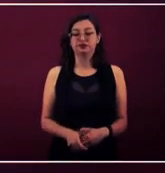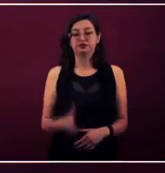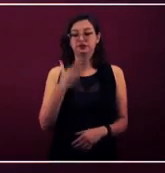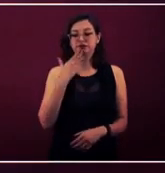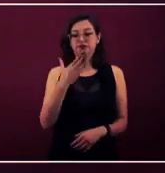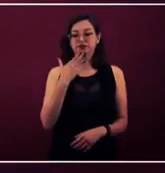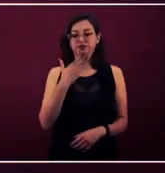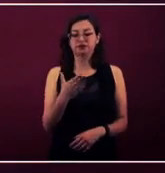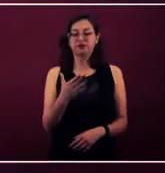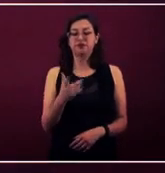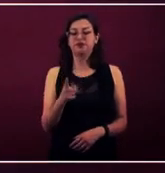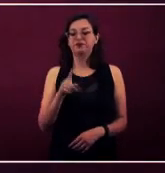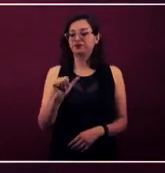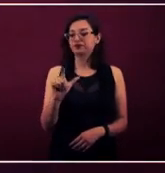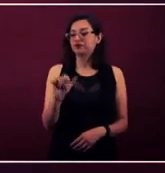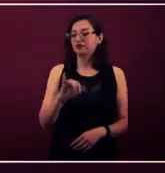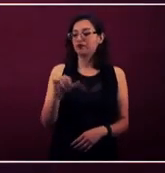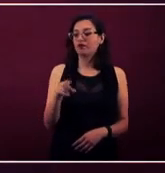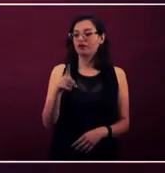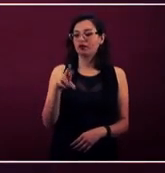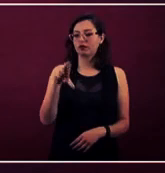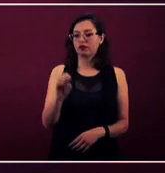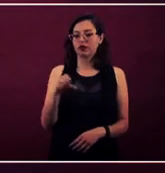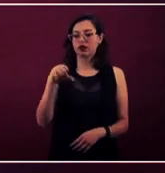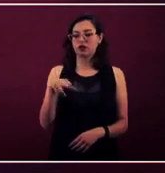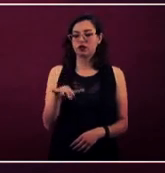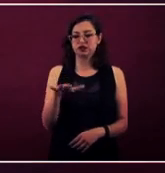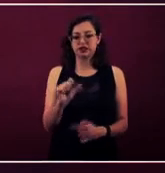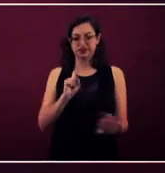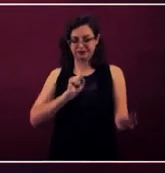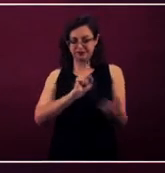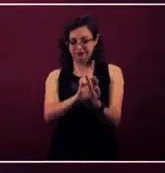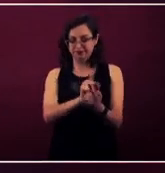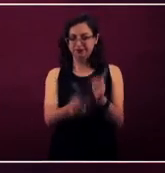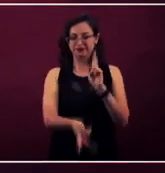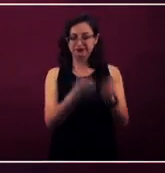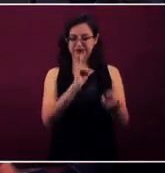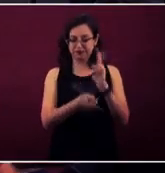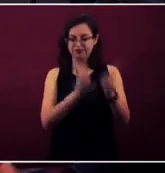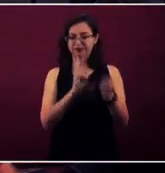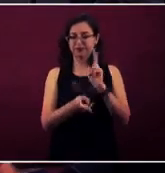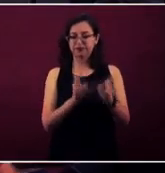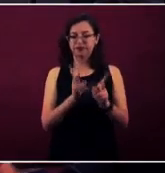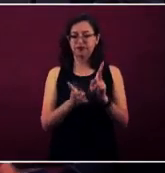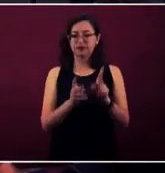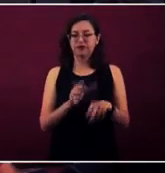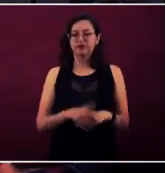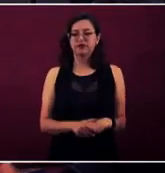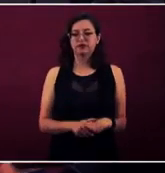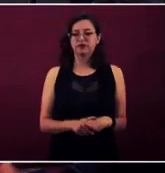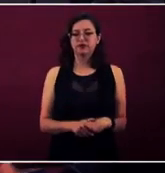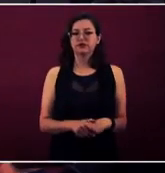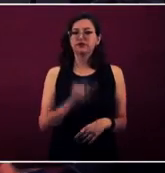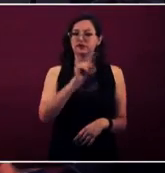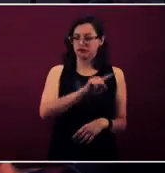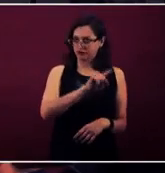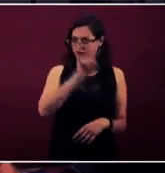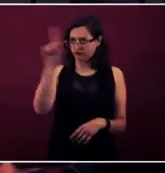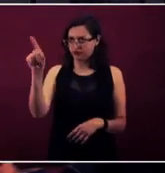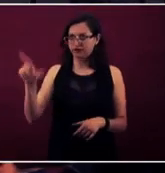pedir a Alejandro Encinas que te atienda, que hable con el